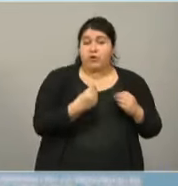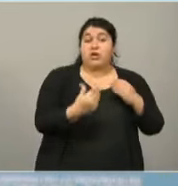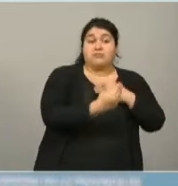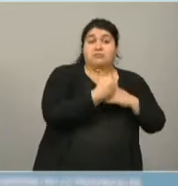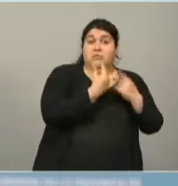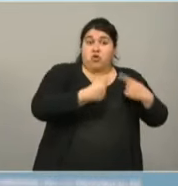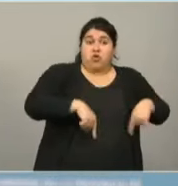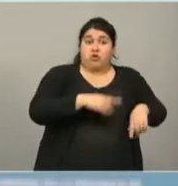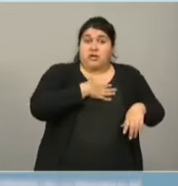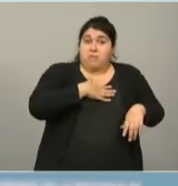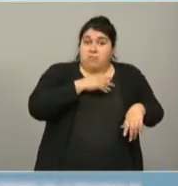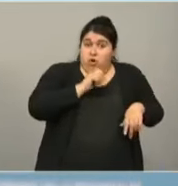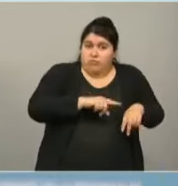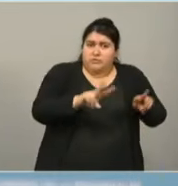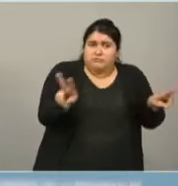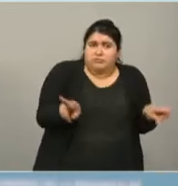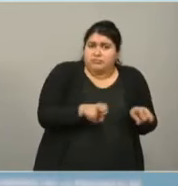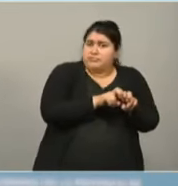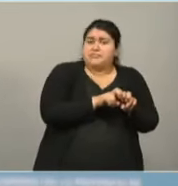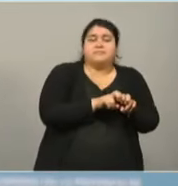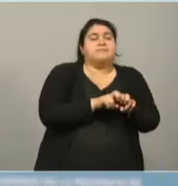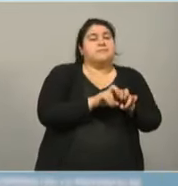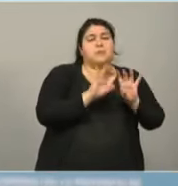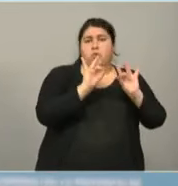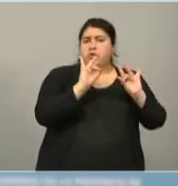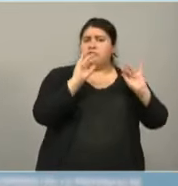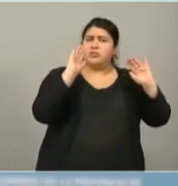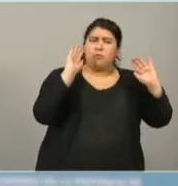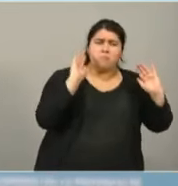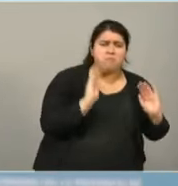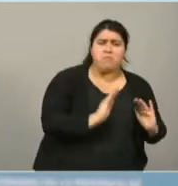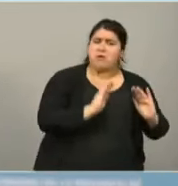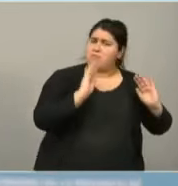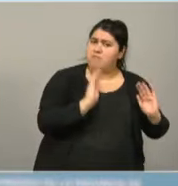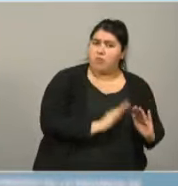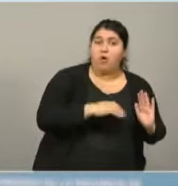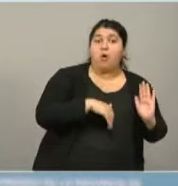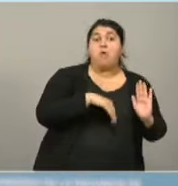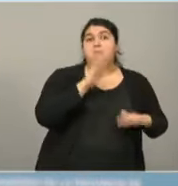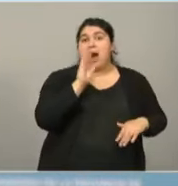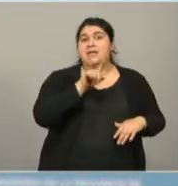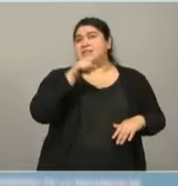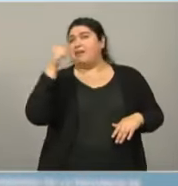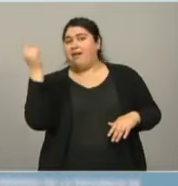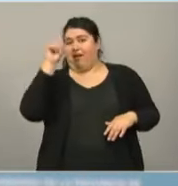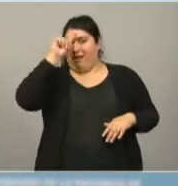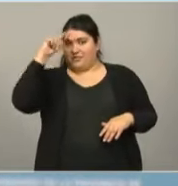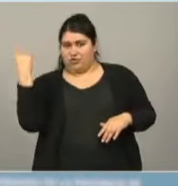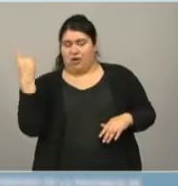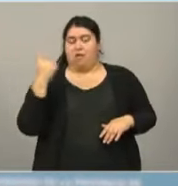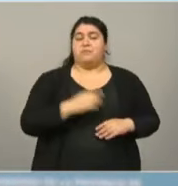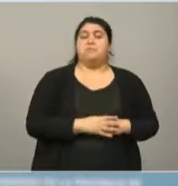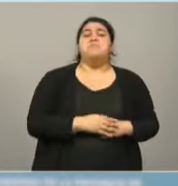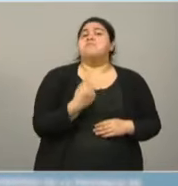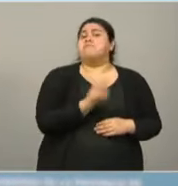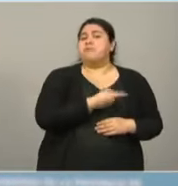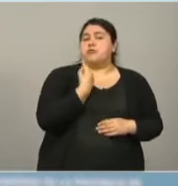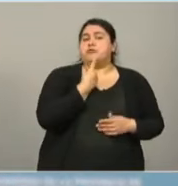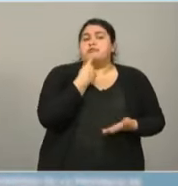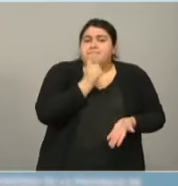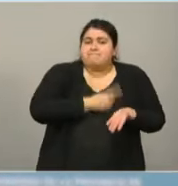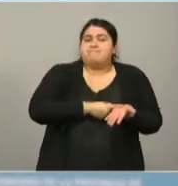los recursos de origen provincial los tributarios provinciales están cayendo menos que los nacionales esto es porque hemos tomado